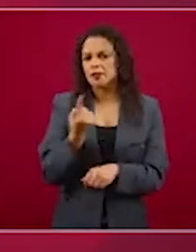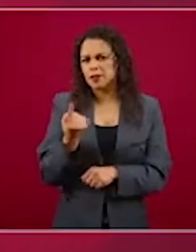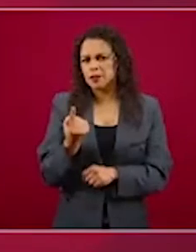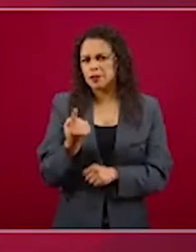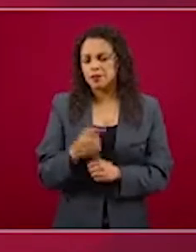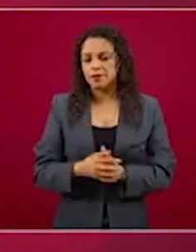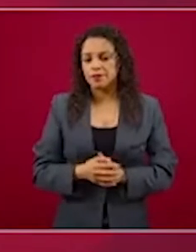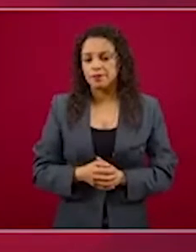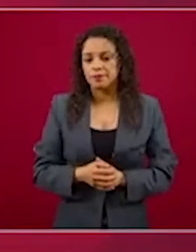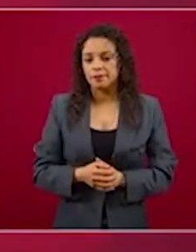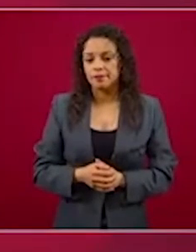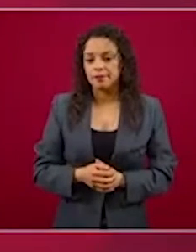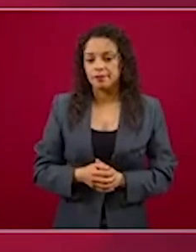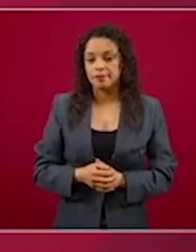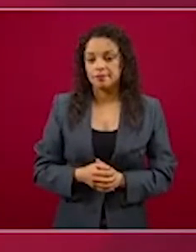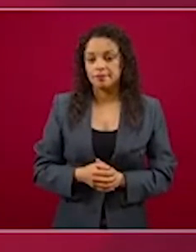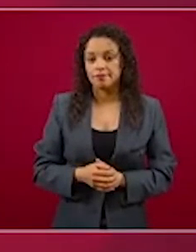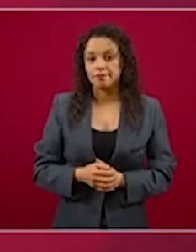se reconoce